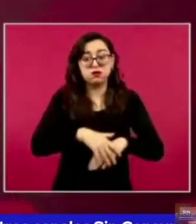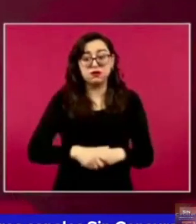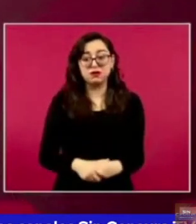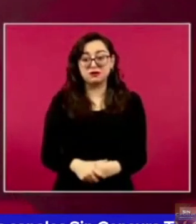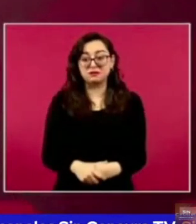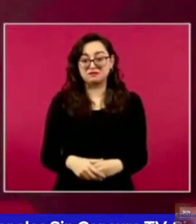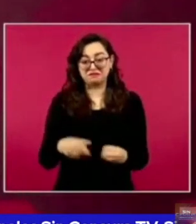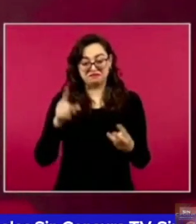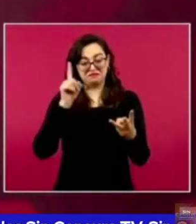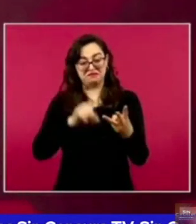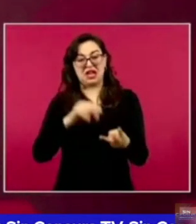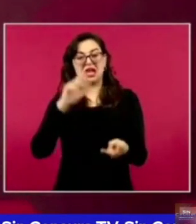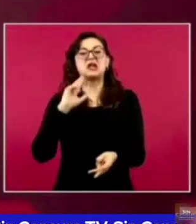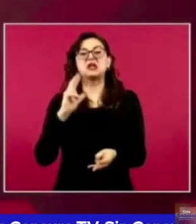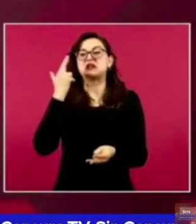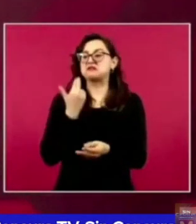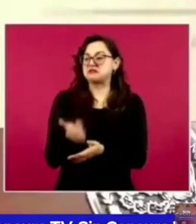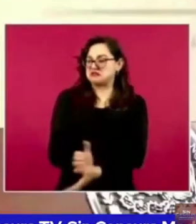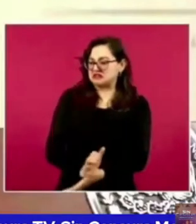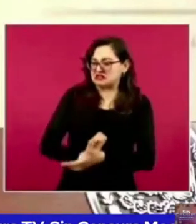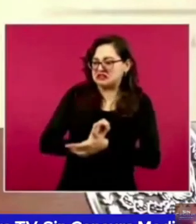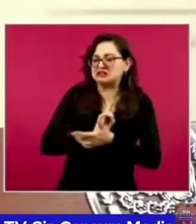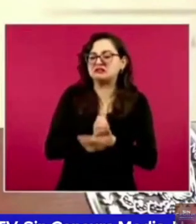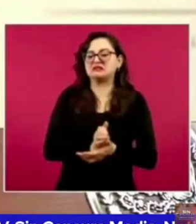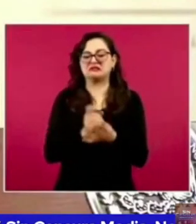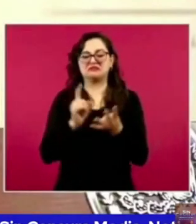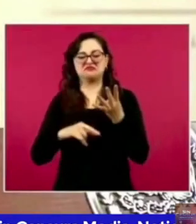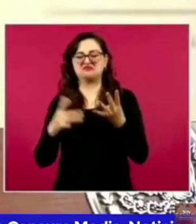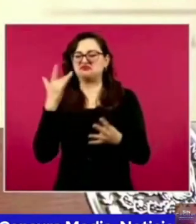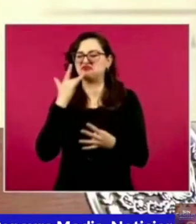Racistas, clasistas.